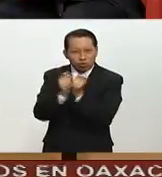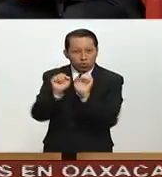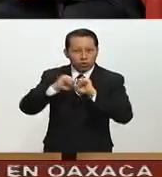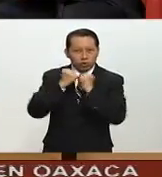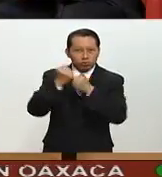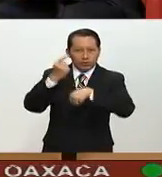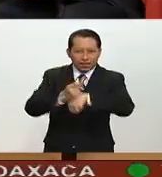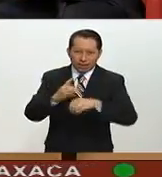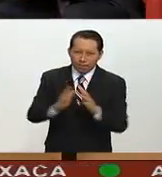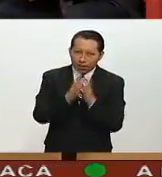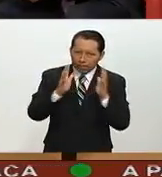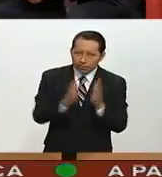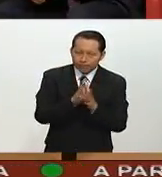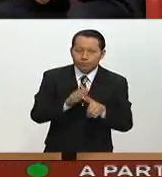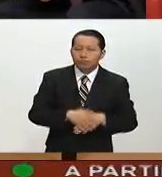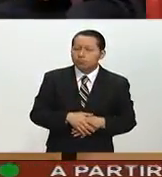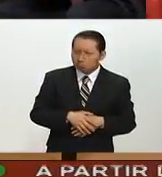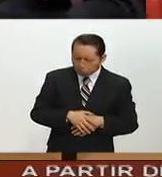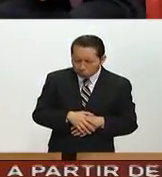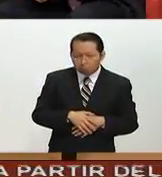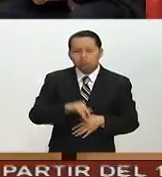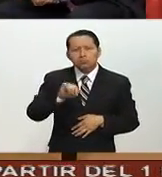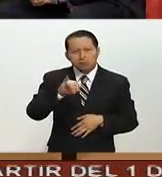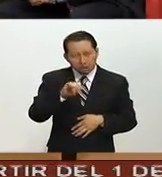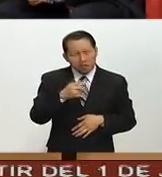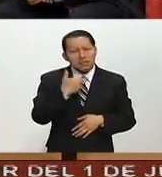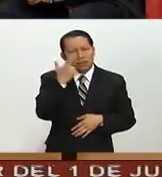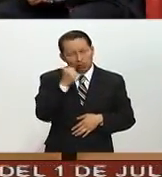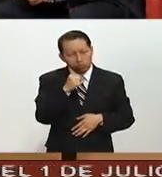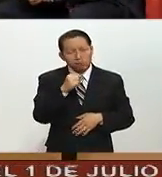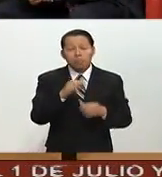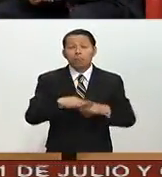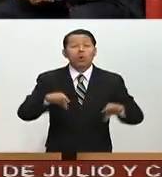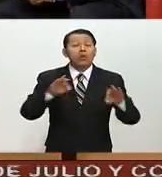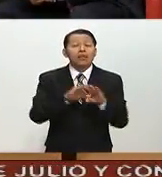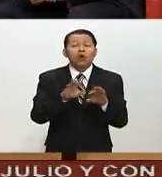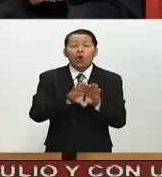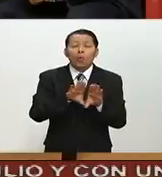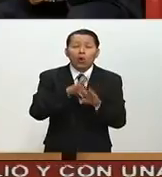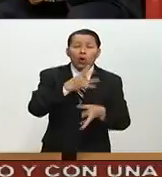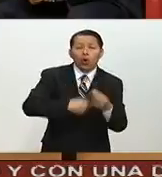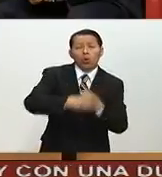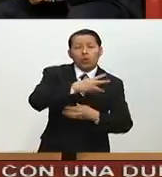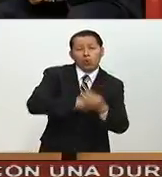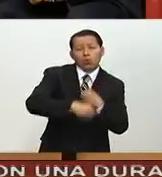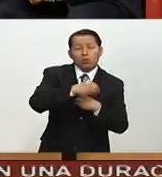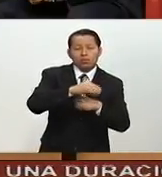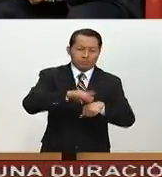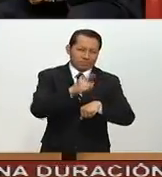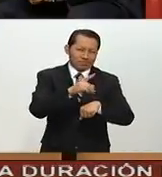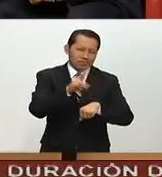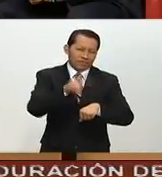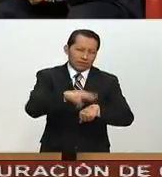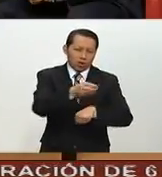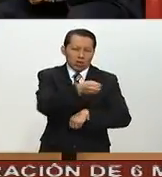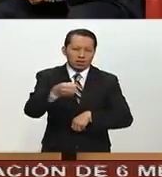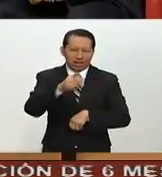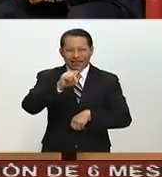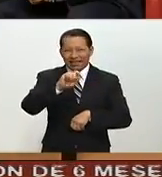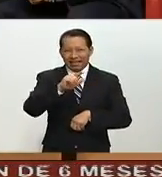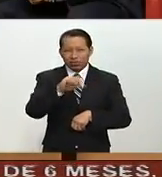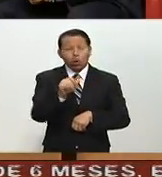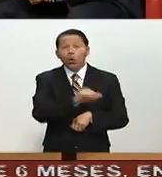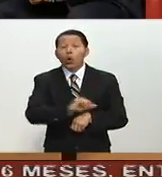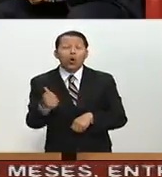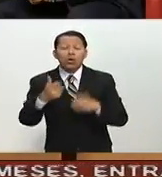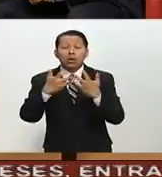sobre todo ser sustentables. Yo creo que esa es la gran diferencia y el gran logro. Por ejemplo, comparando Techo, a quien yo le debo mucho, con una empresa social que se